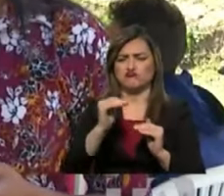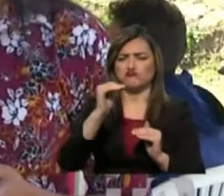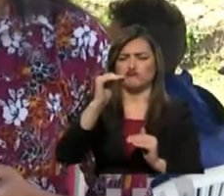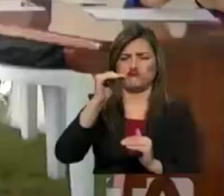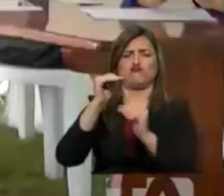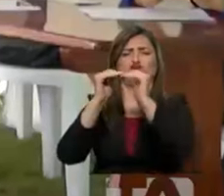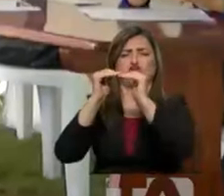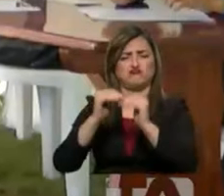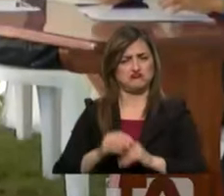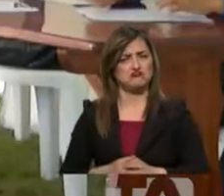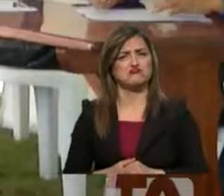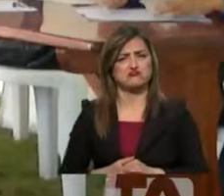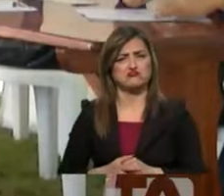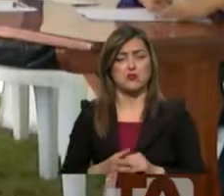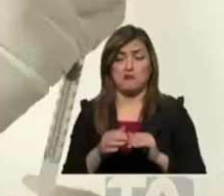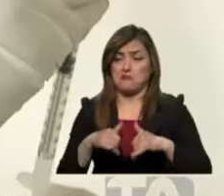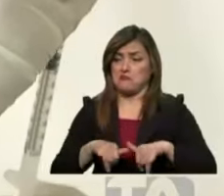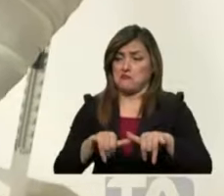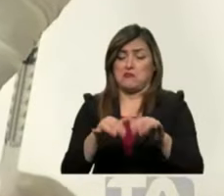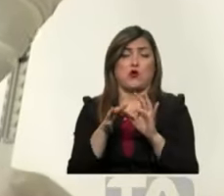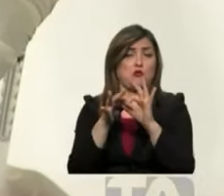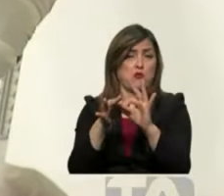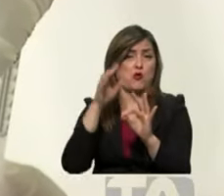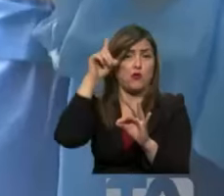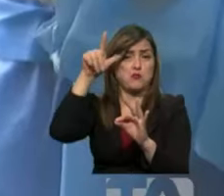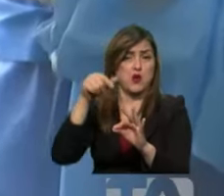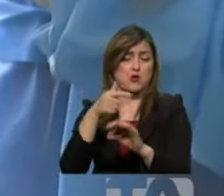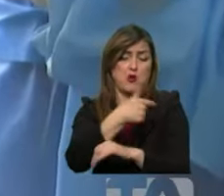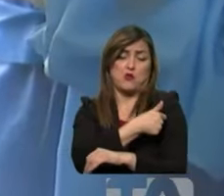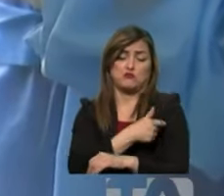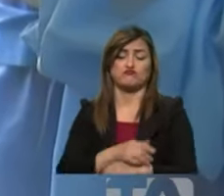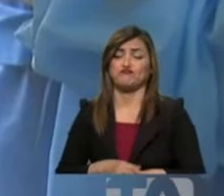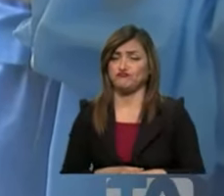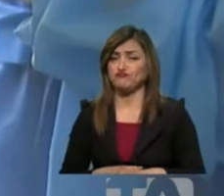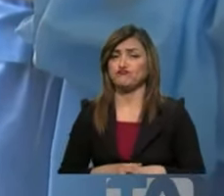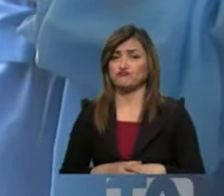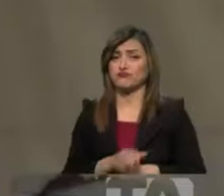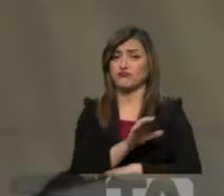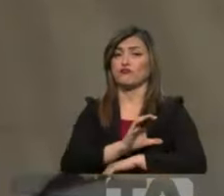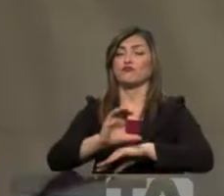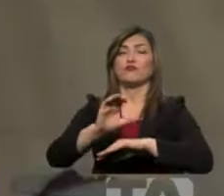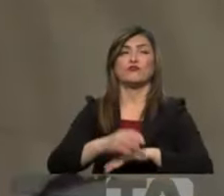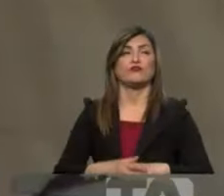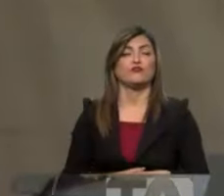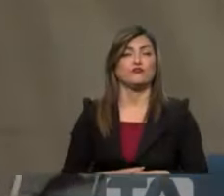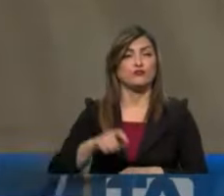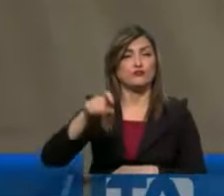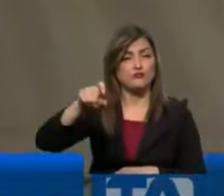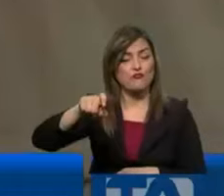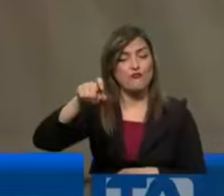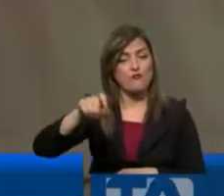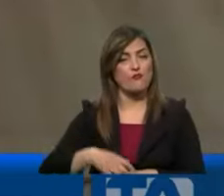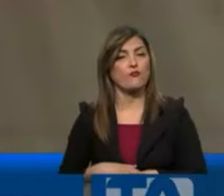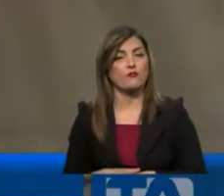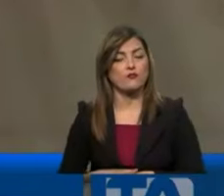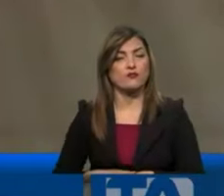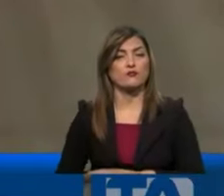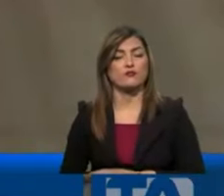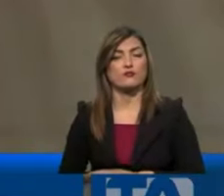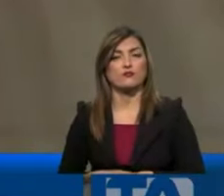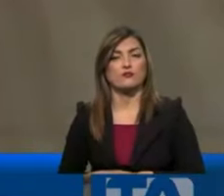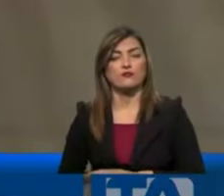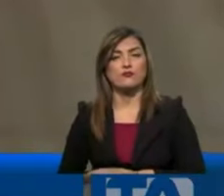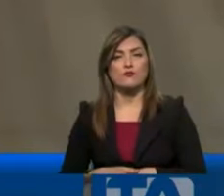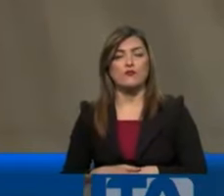incluso dice, están dispuestos a continuar colaborando con el gobierno, sobre todo en el sector rural. Es necesario, nosotros sí hemos puesto a